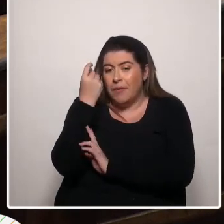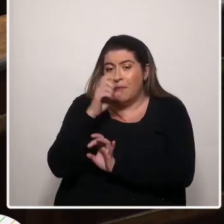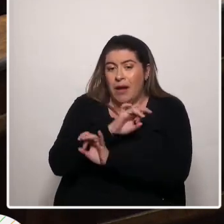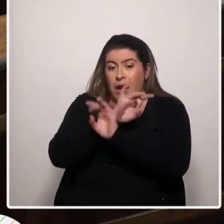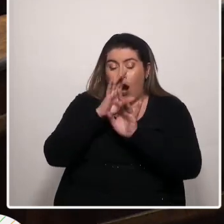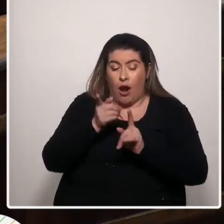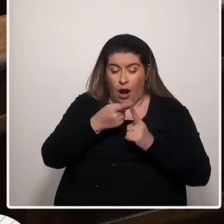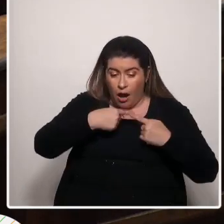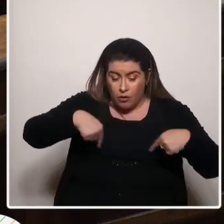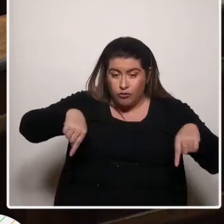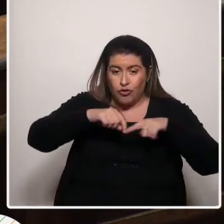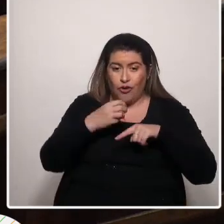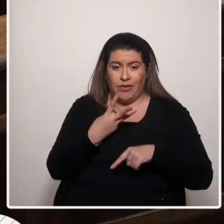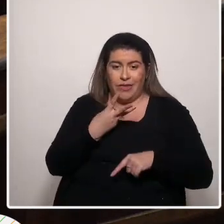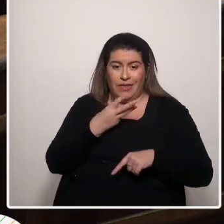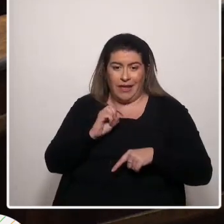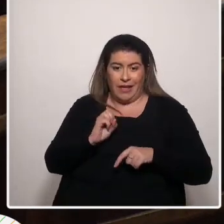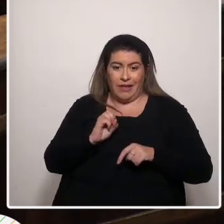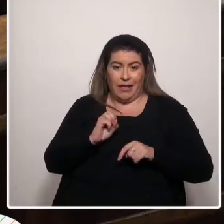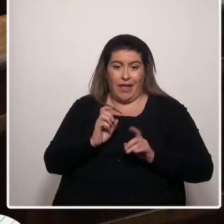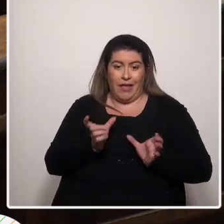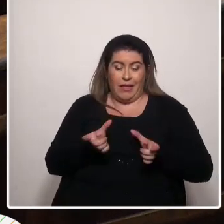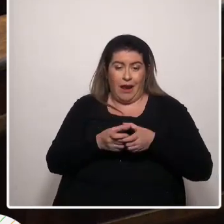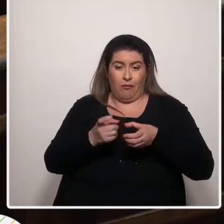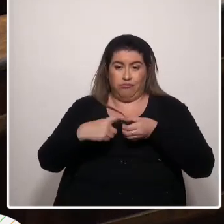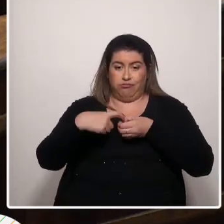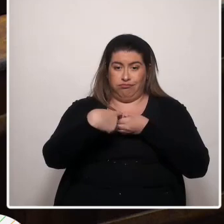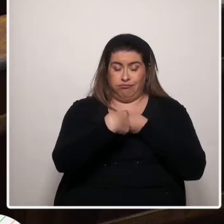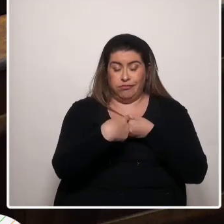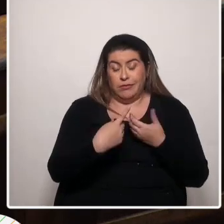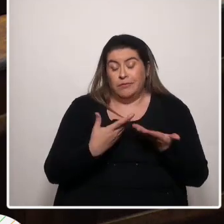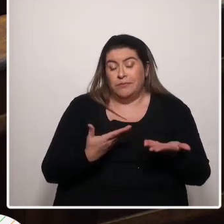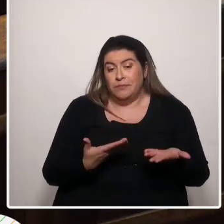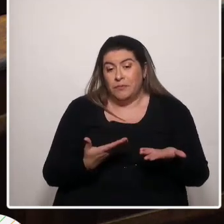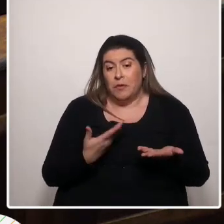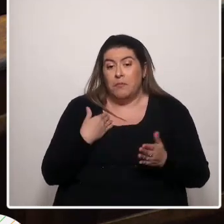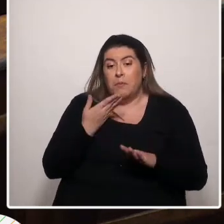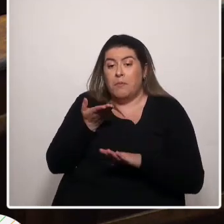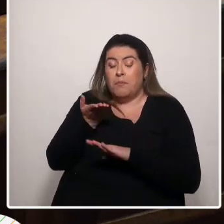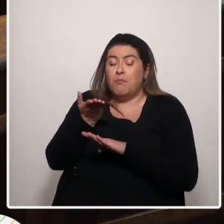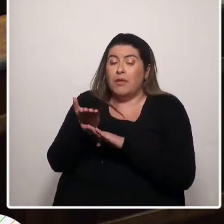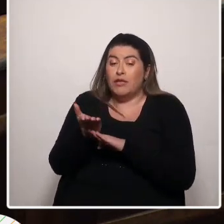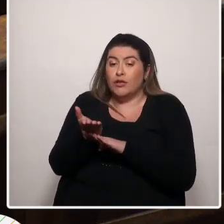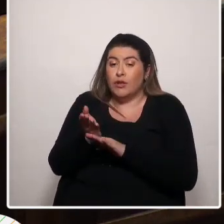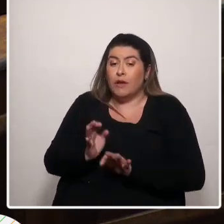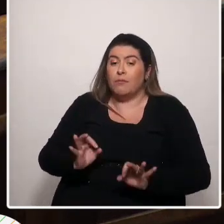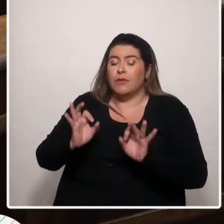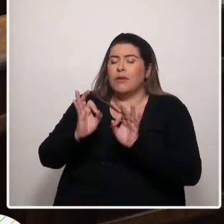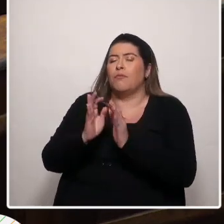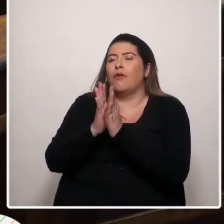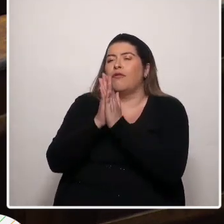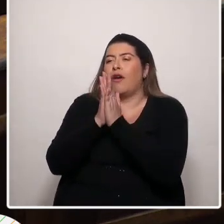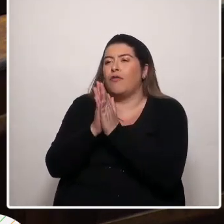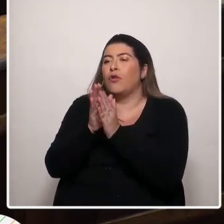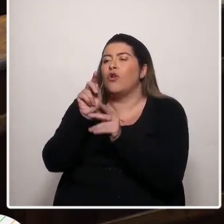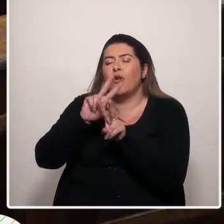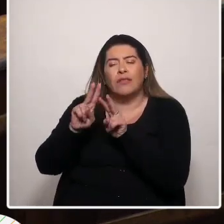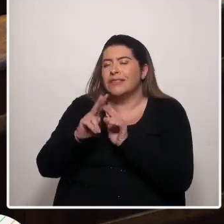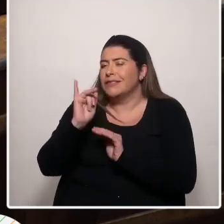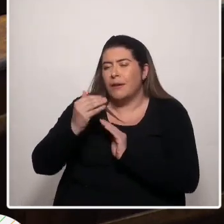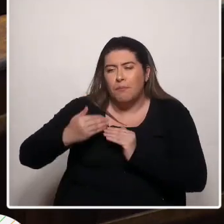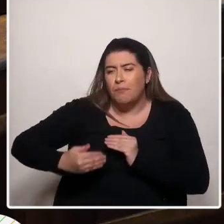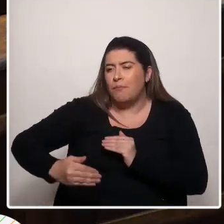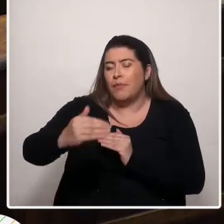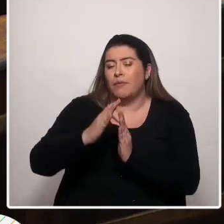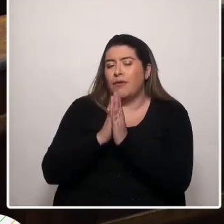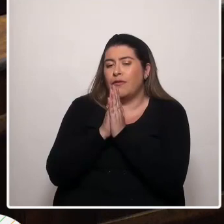30 integrantes de la comisión, mi petición individual es que lo haga siempre. O